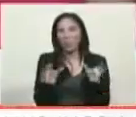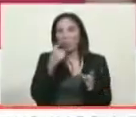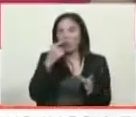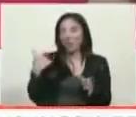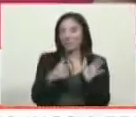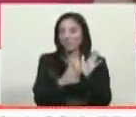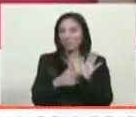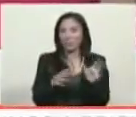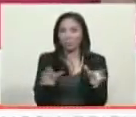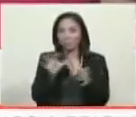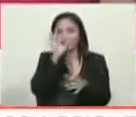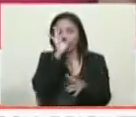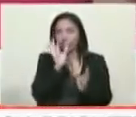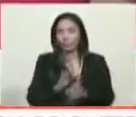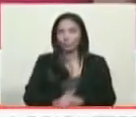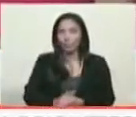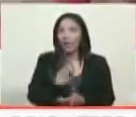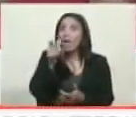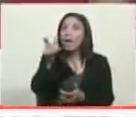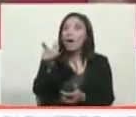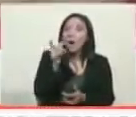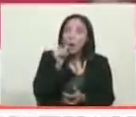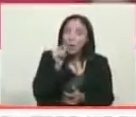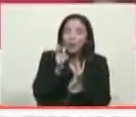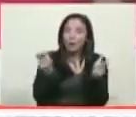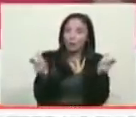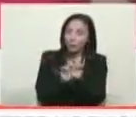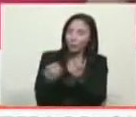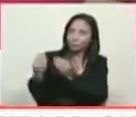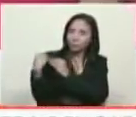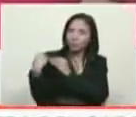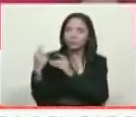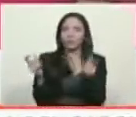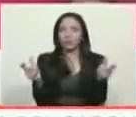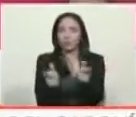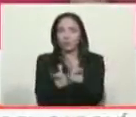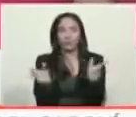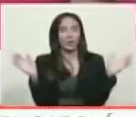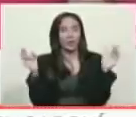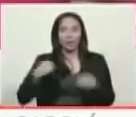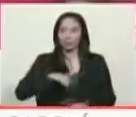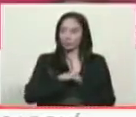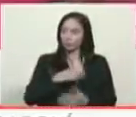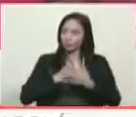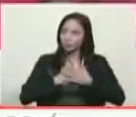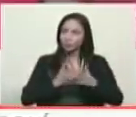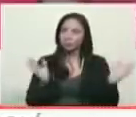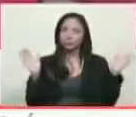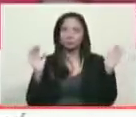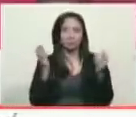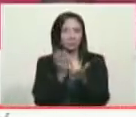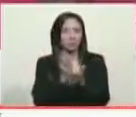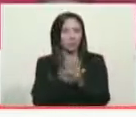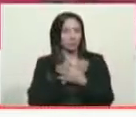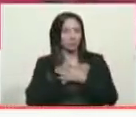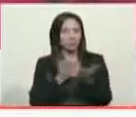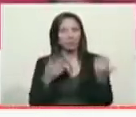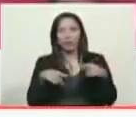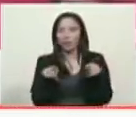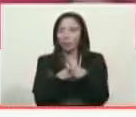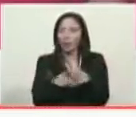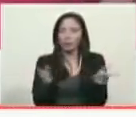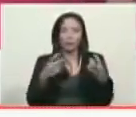Ese caballero me pidió una reunión. Y nosotros, demócratas como siempre lo hemos sido,